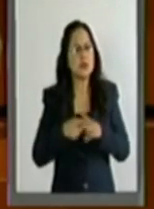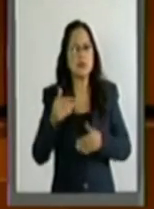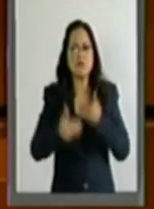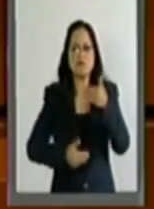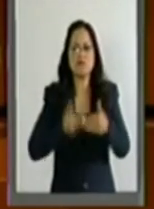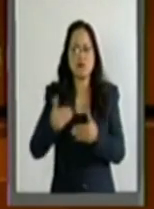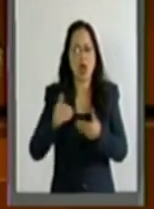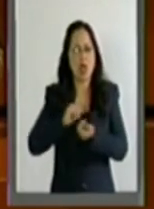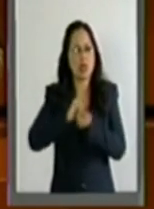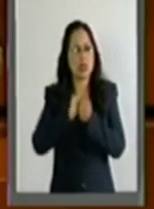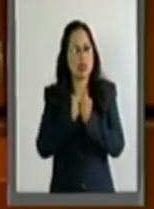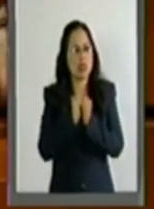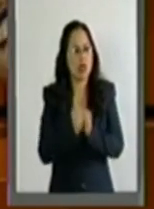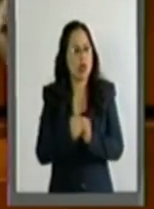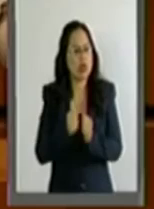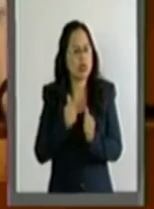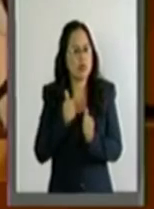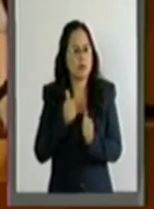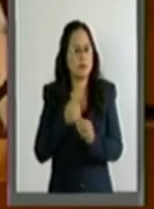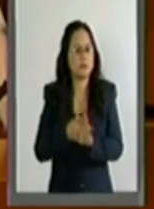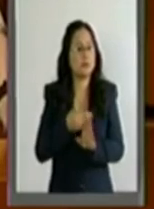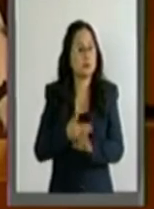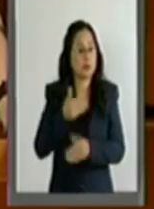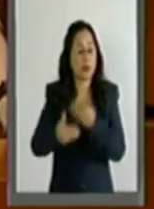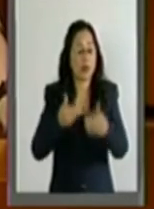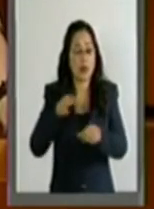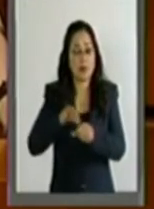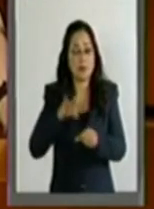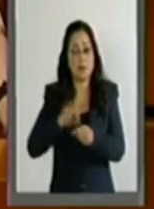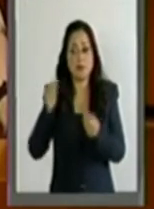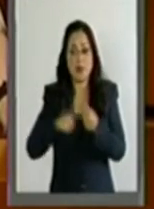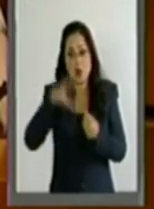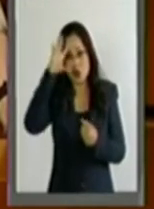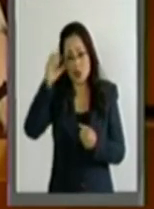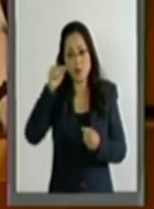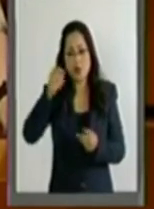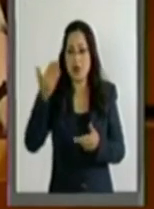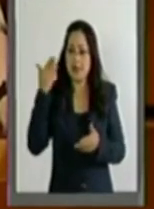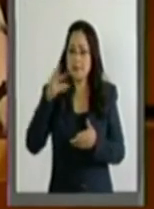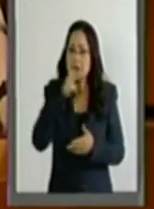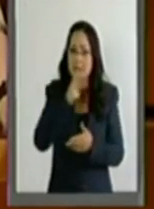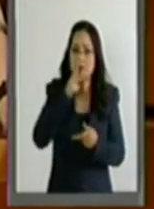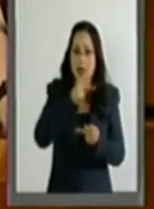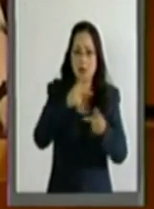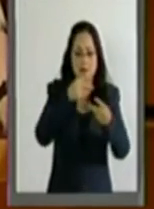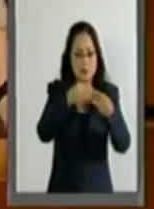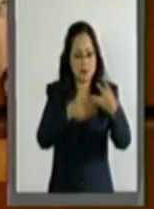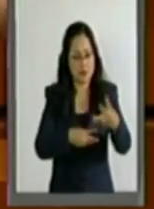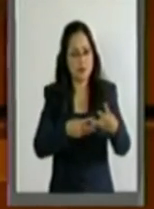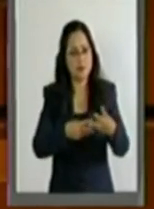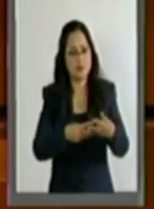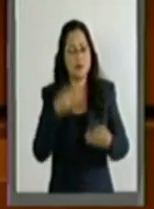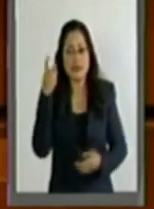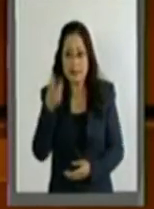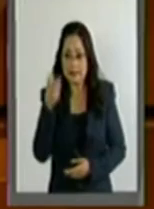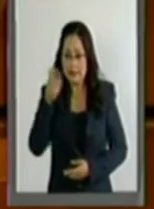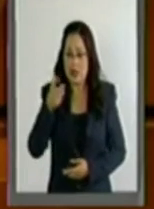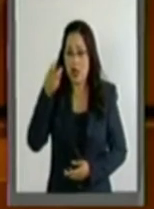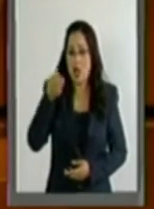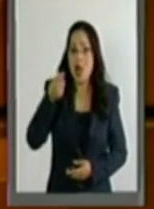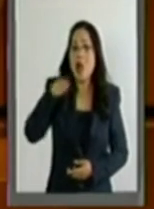vertir en un proceso electoral conceptos como los que hemos escuchado. Donald Trump es el